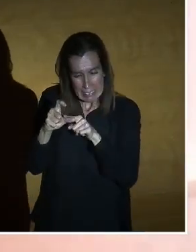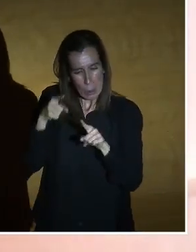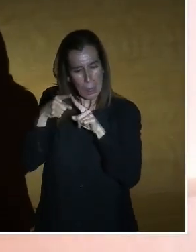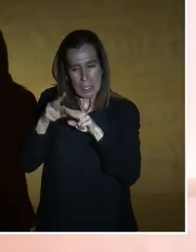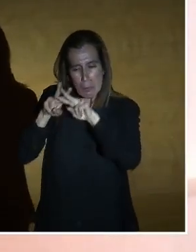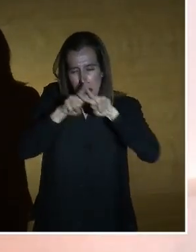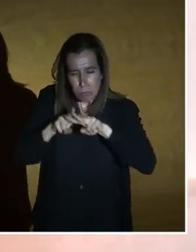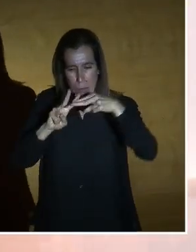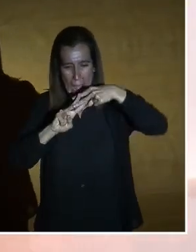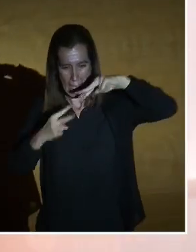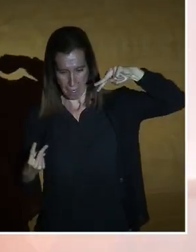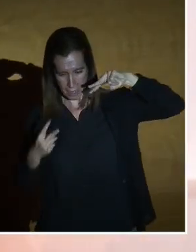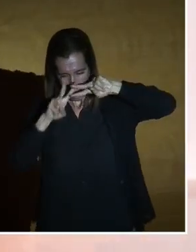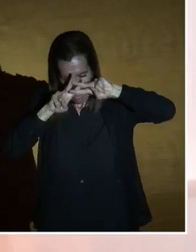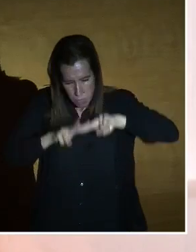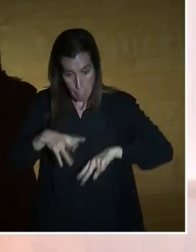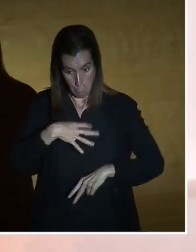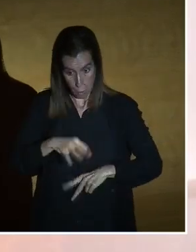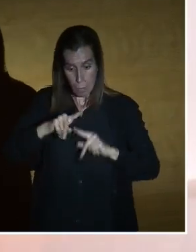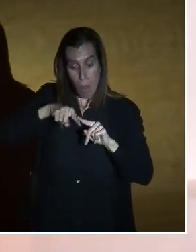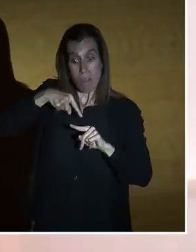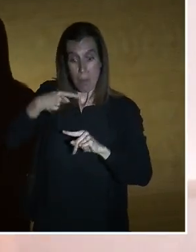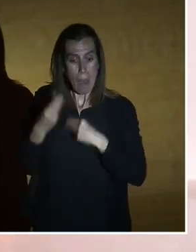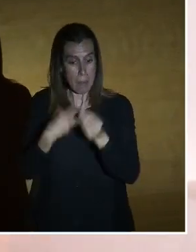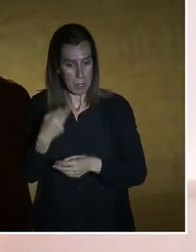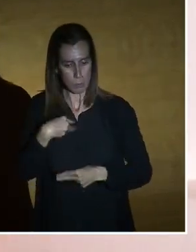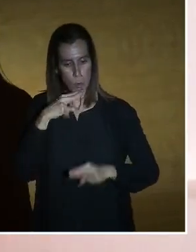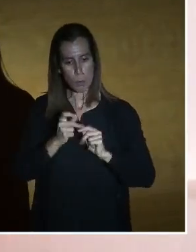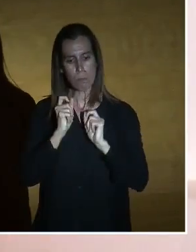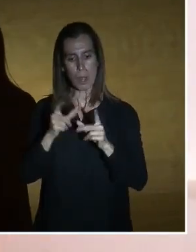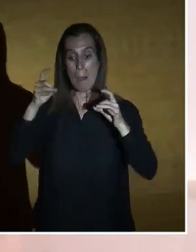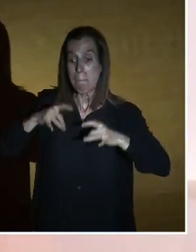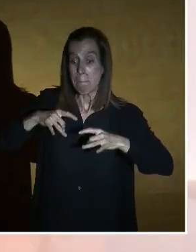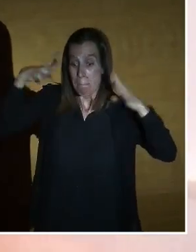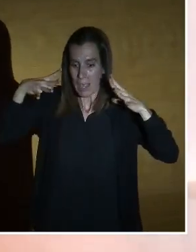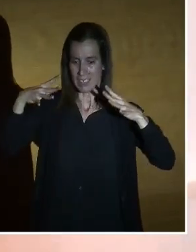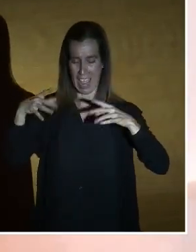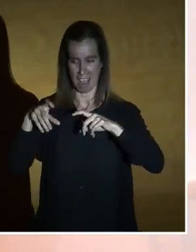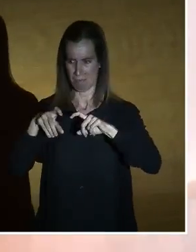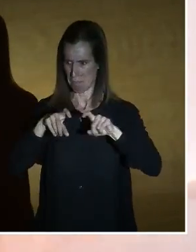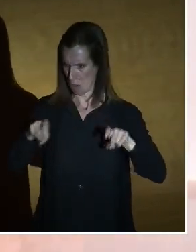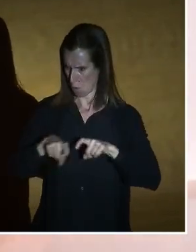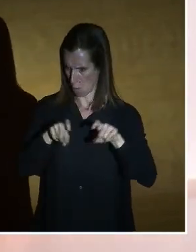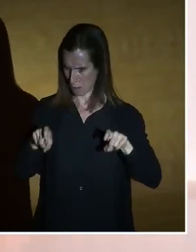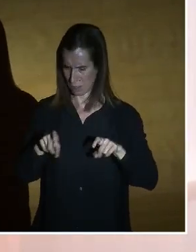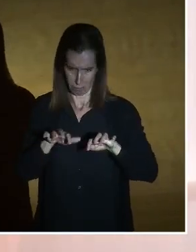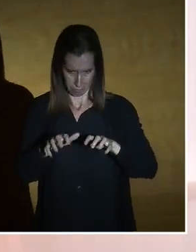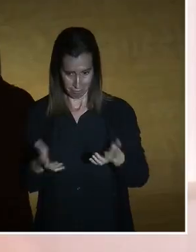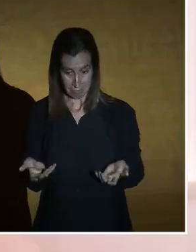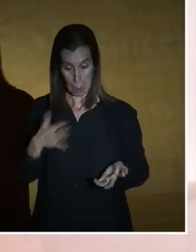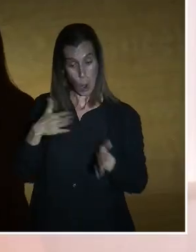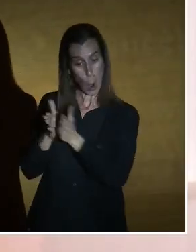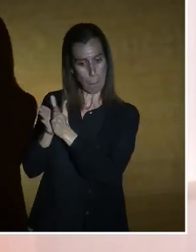ese ADN. Y después hacemos lo que yo llamo la magia bioinformática, donde mis compañeros pues,